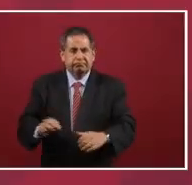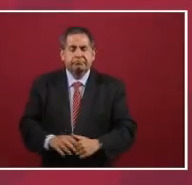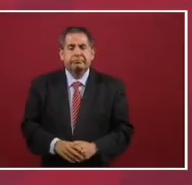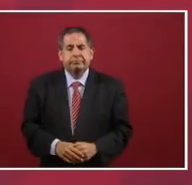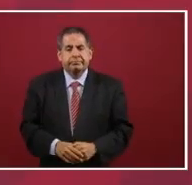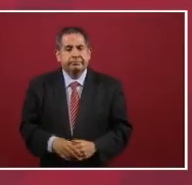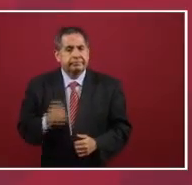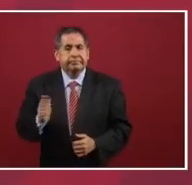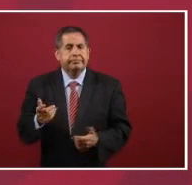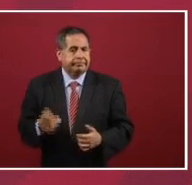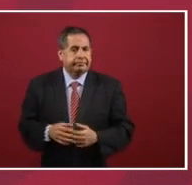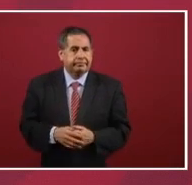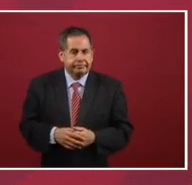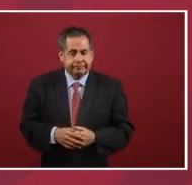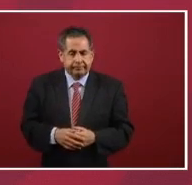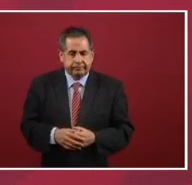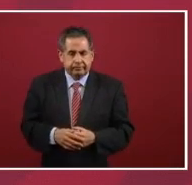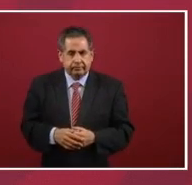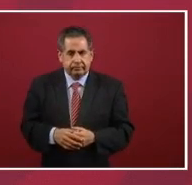que